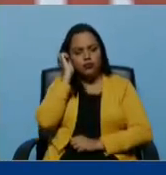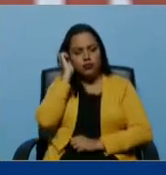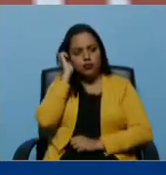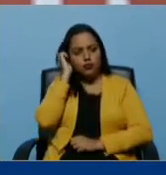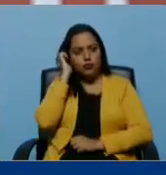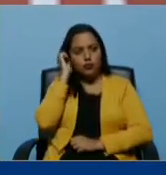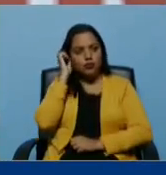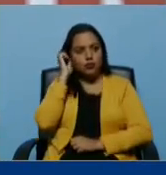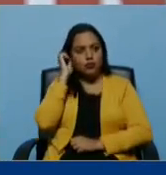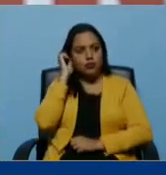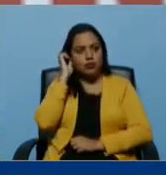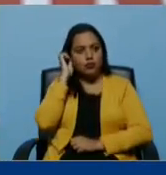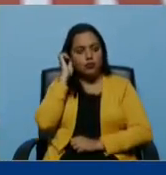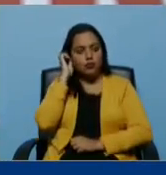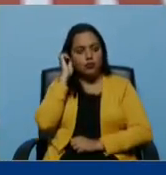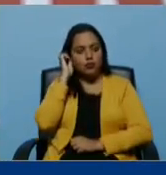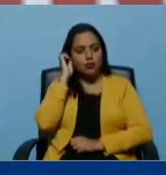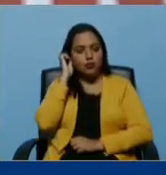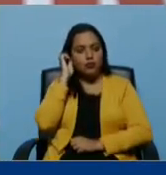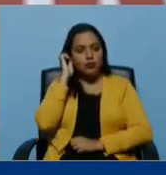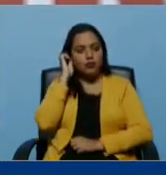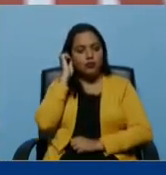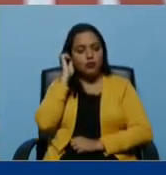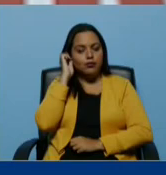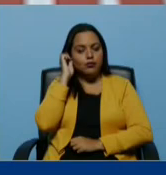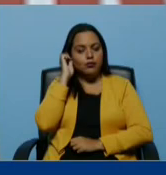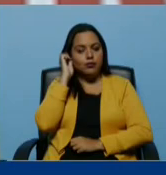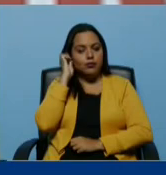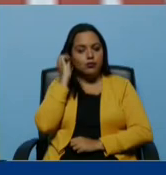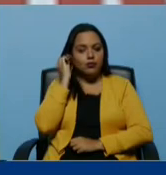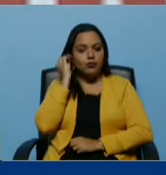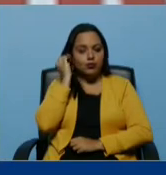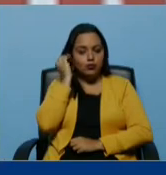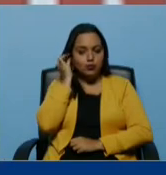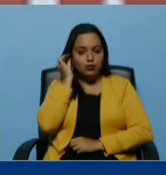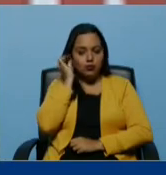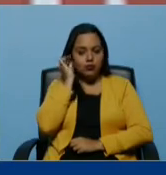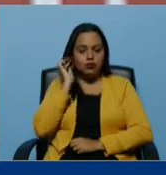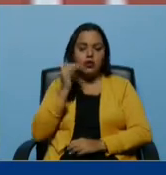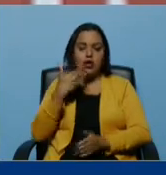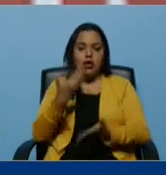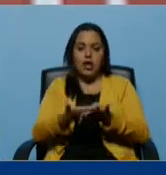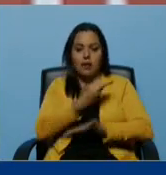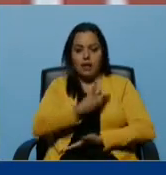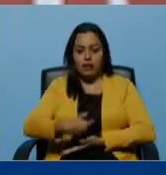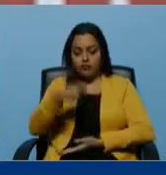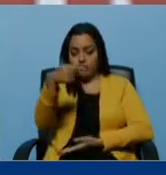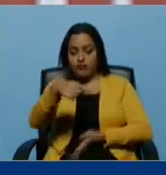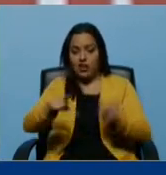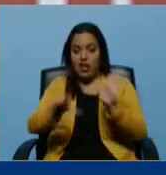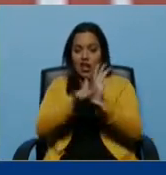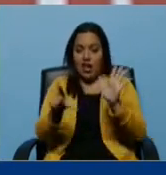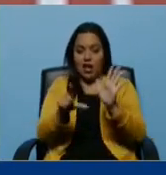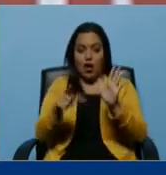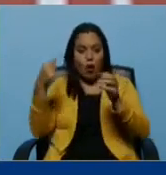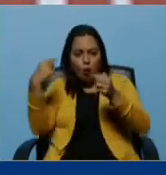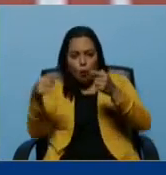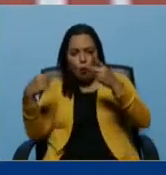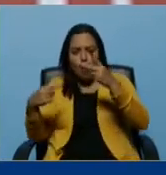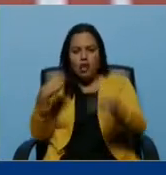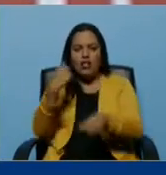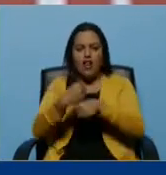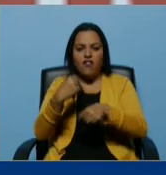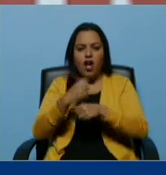Gracias. Gracias, presidente. Estas leyes y otras que hemos venido trabajando desde la Comisión